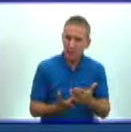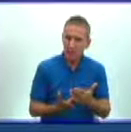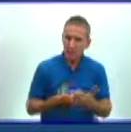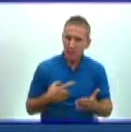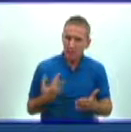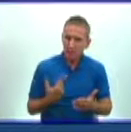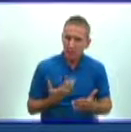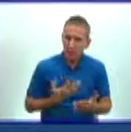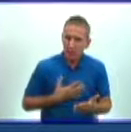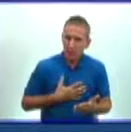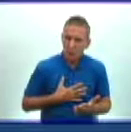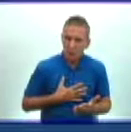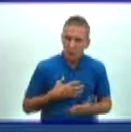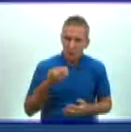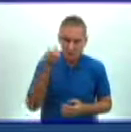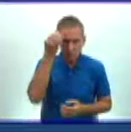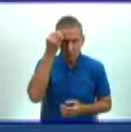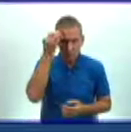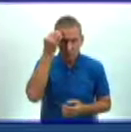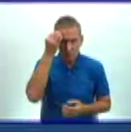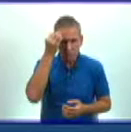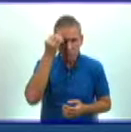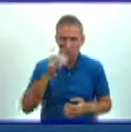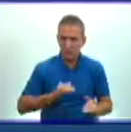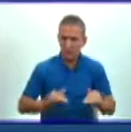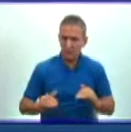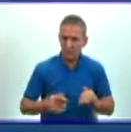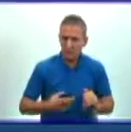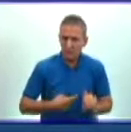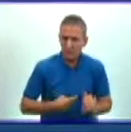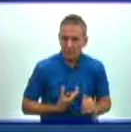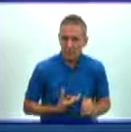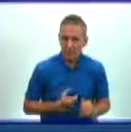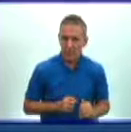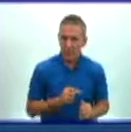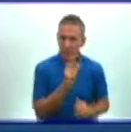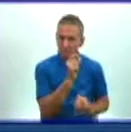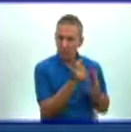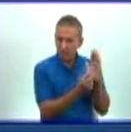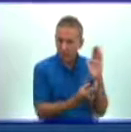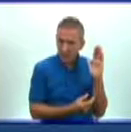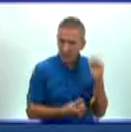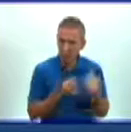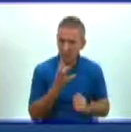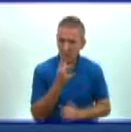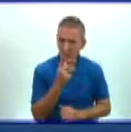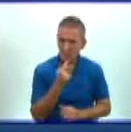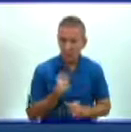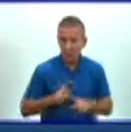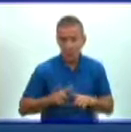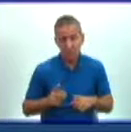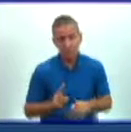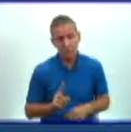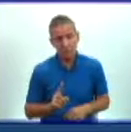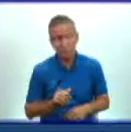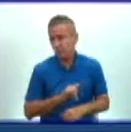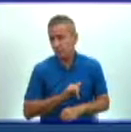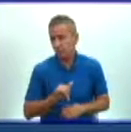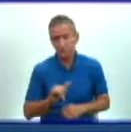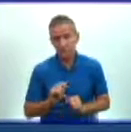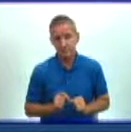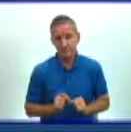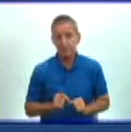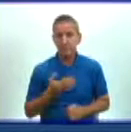cultural, palabras bellas, ¿verdad? Porque no es lo mismo decir que el